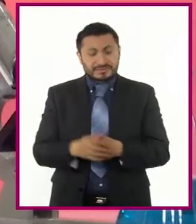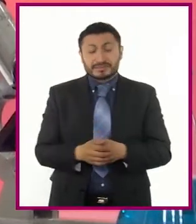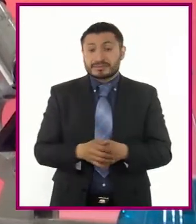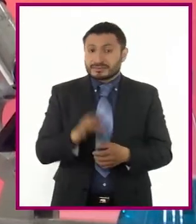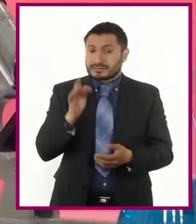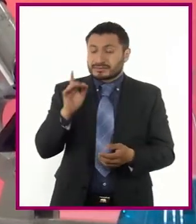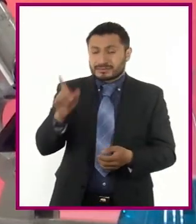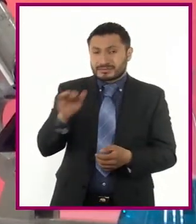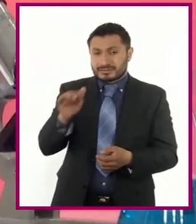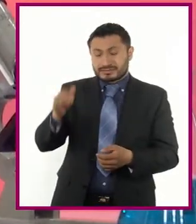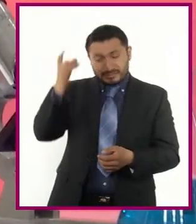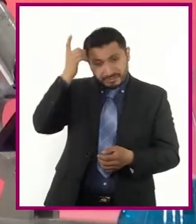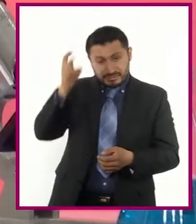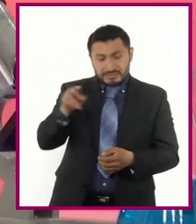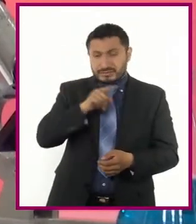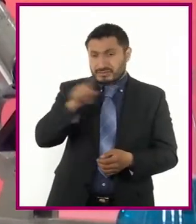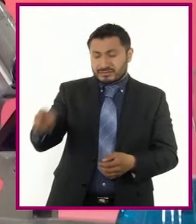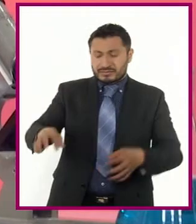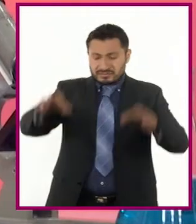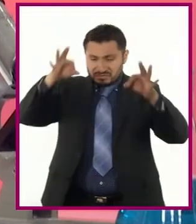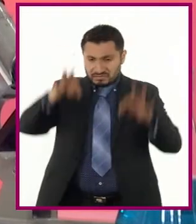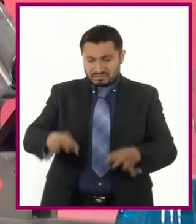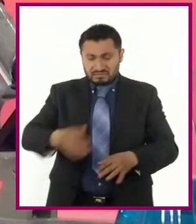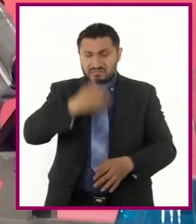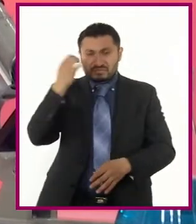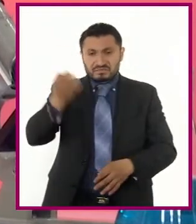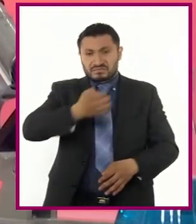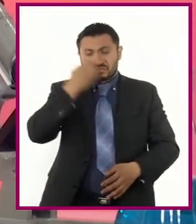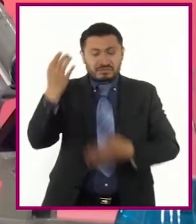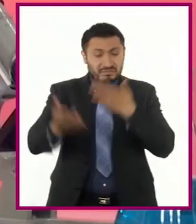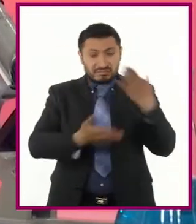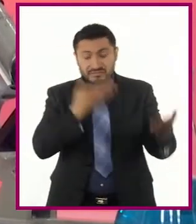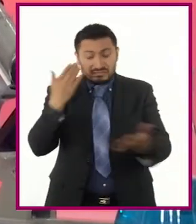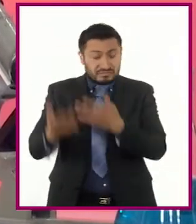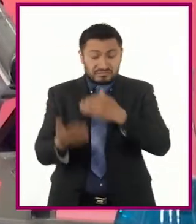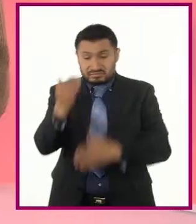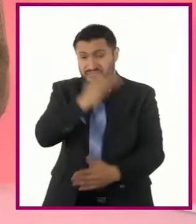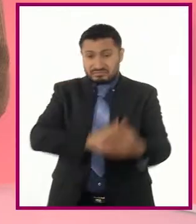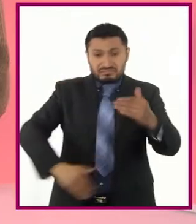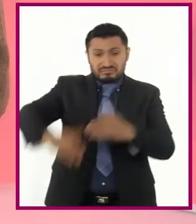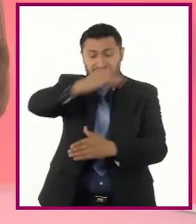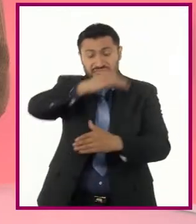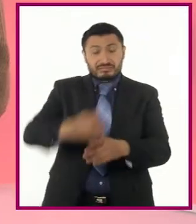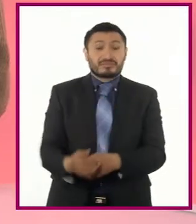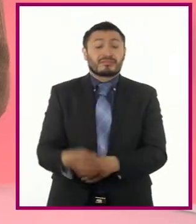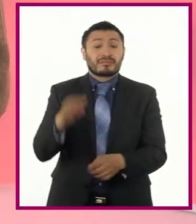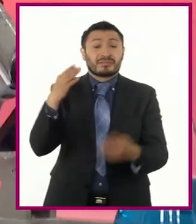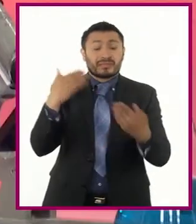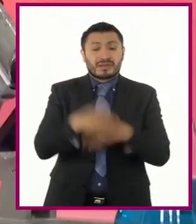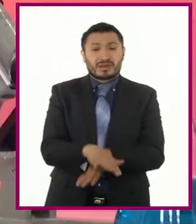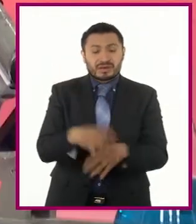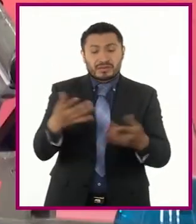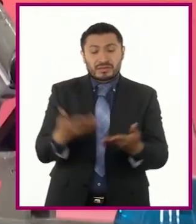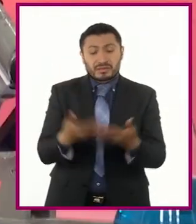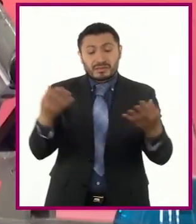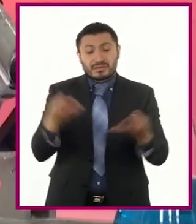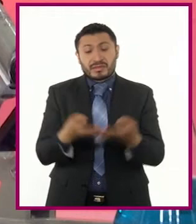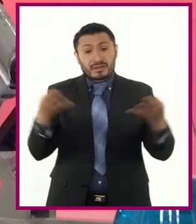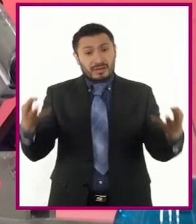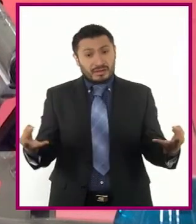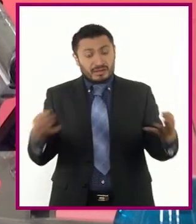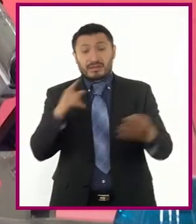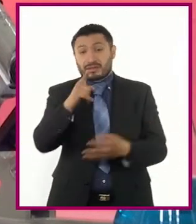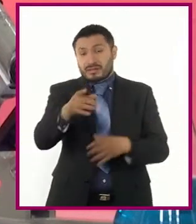Doctor, con base en su amplia formación académica y principalmente al estudio de la Tierra, ¿nos puede comentar